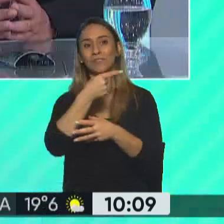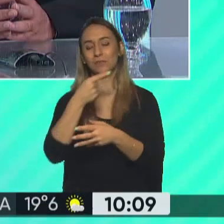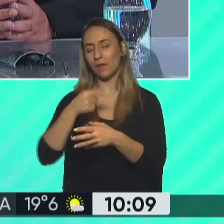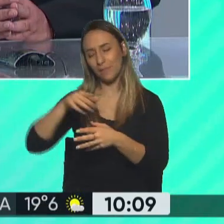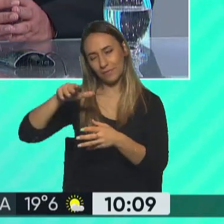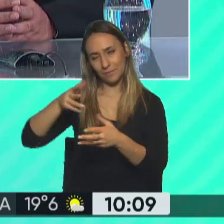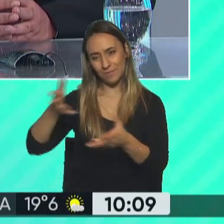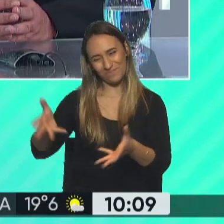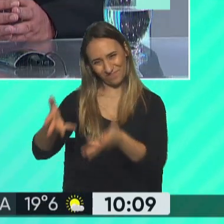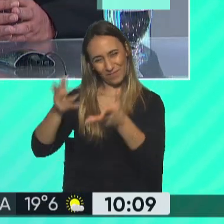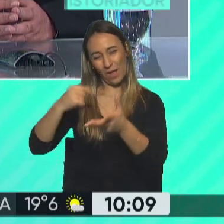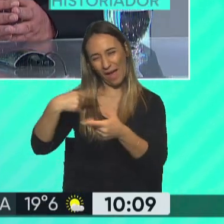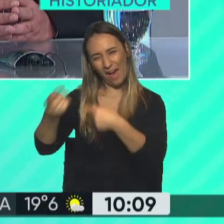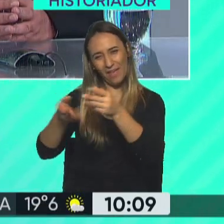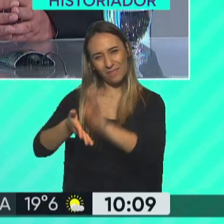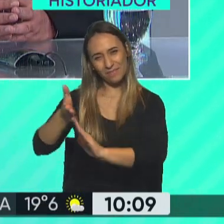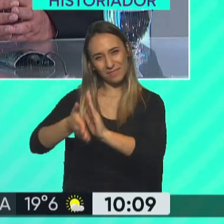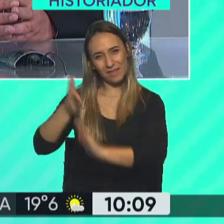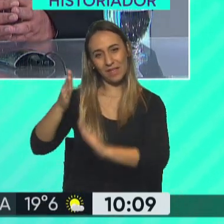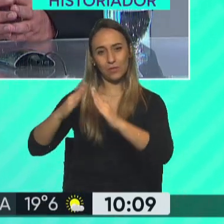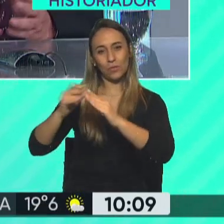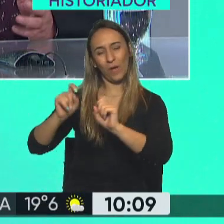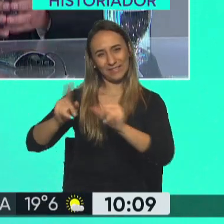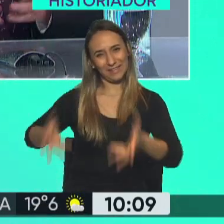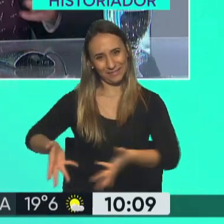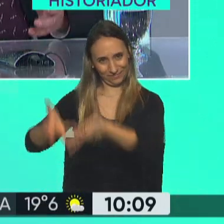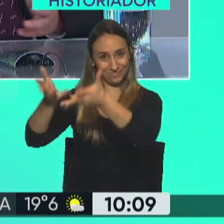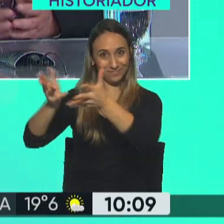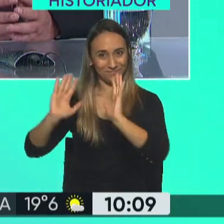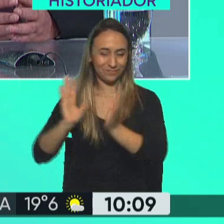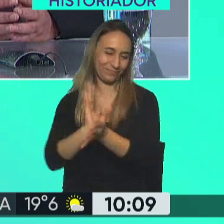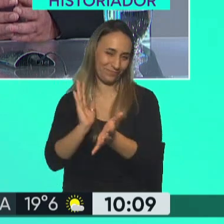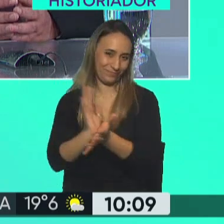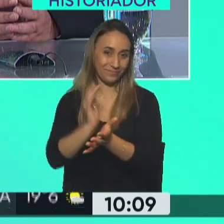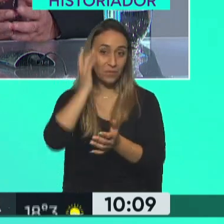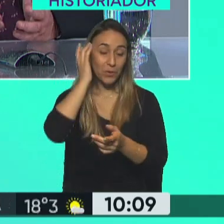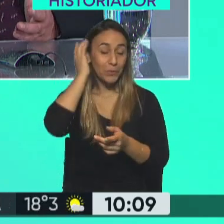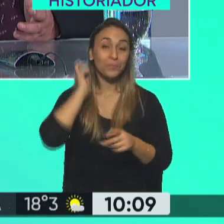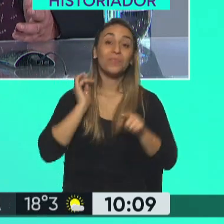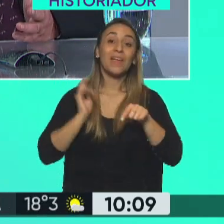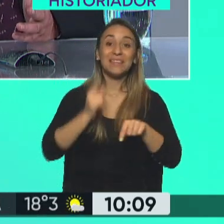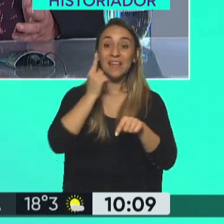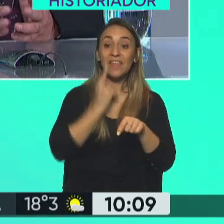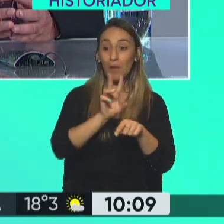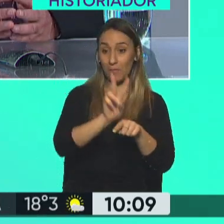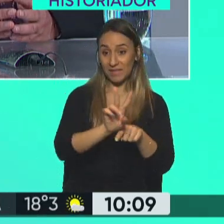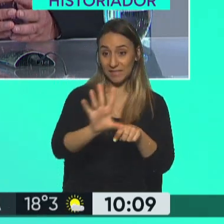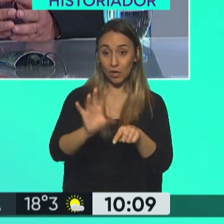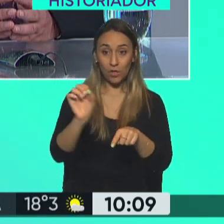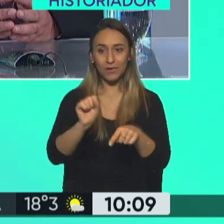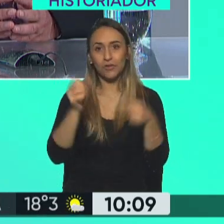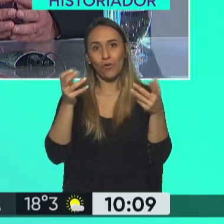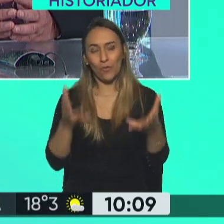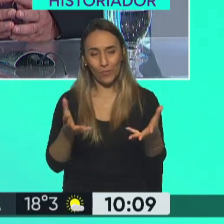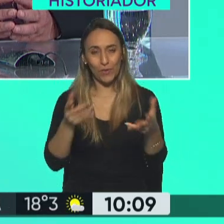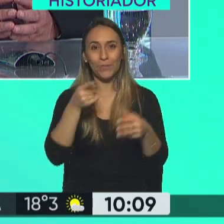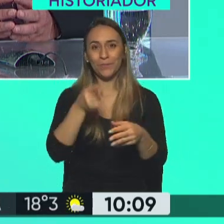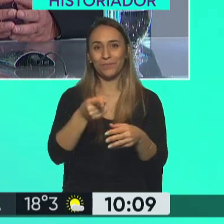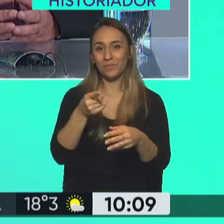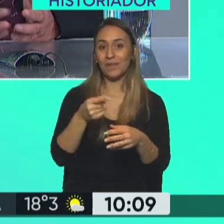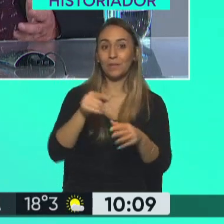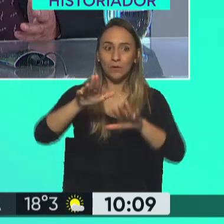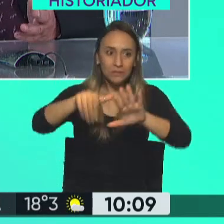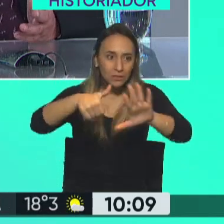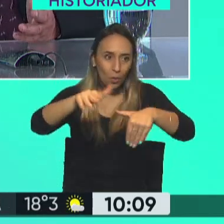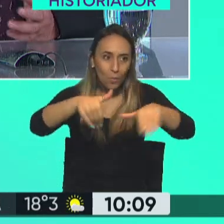a sus casas. Pero realmente se confluye en ese 25 de mayo contando, sí, obviamente, con el pueblo, ¿no?